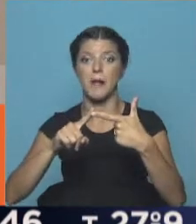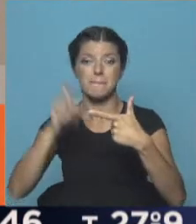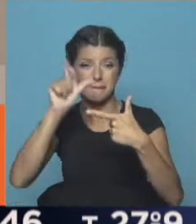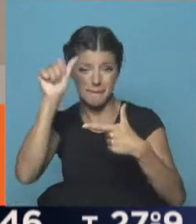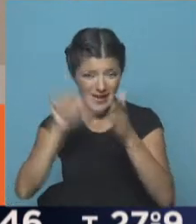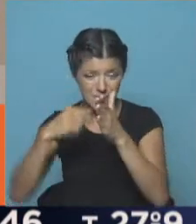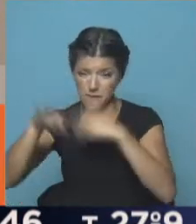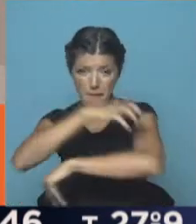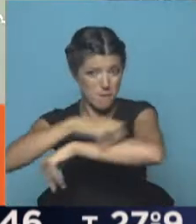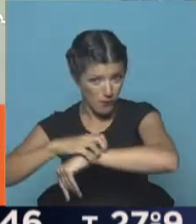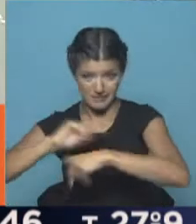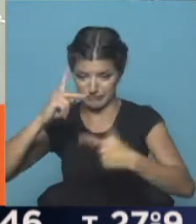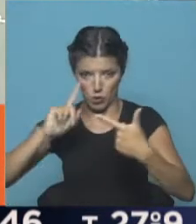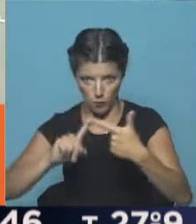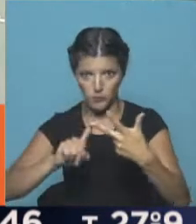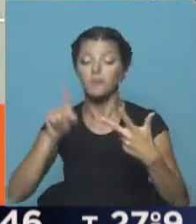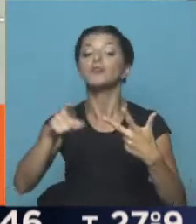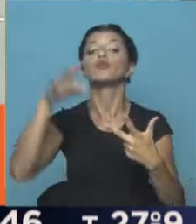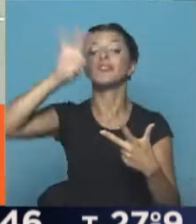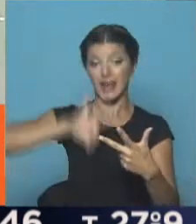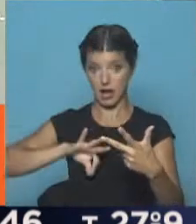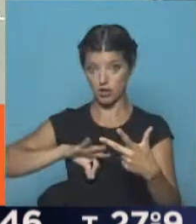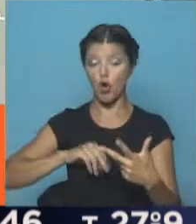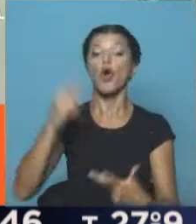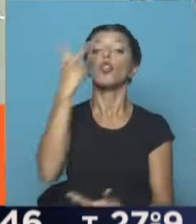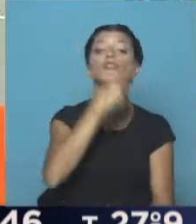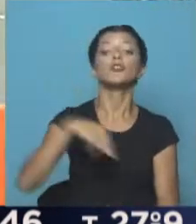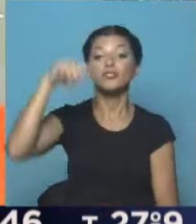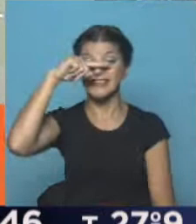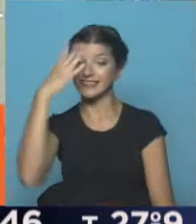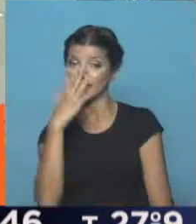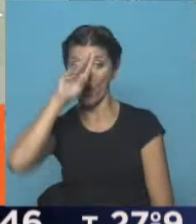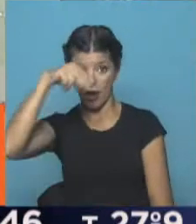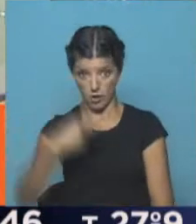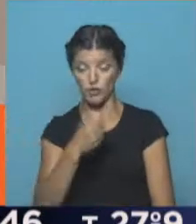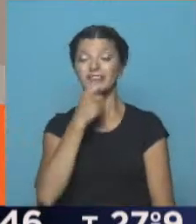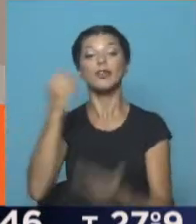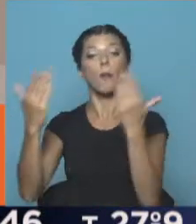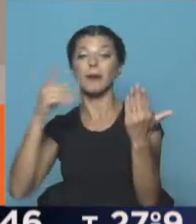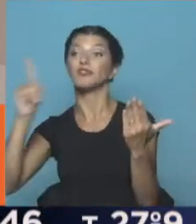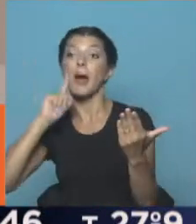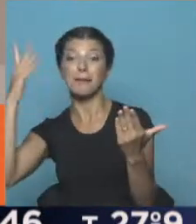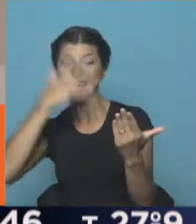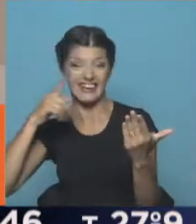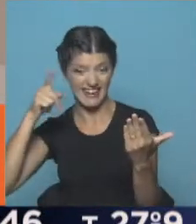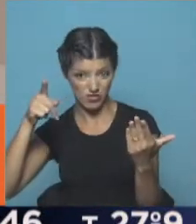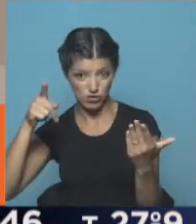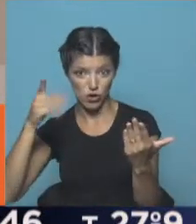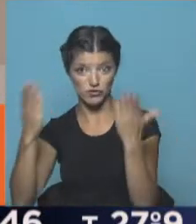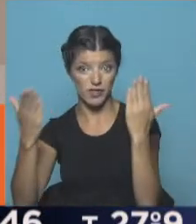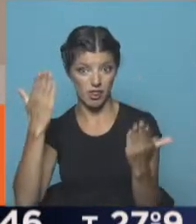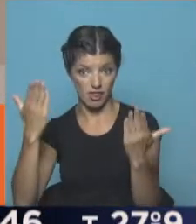rumana el salario mínimo es de 275 euros es eso comparado con los 1500 euros que tienen de promedio